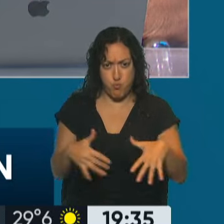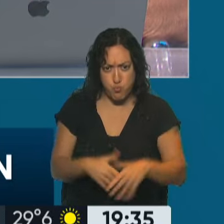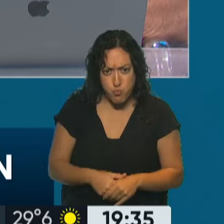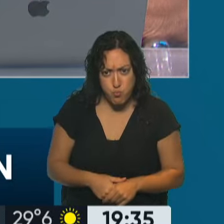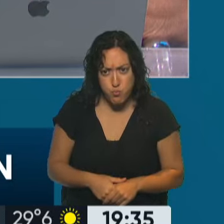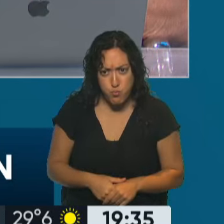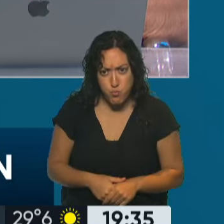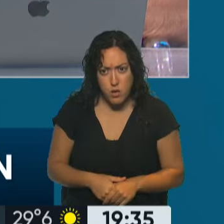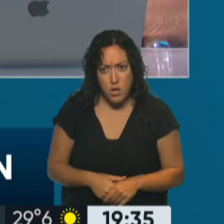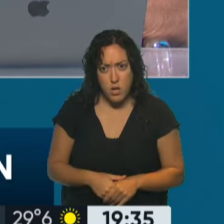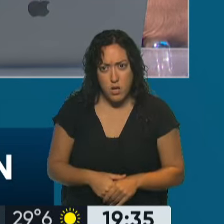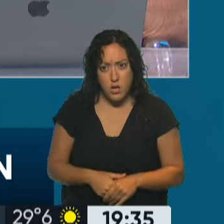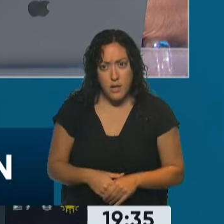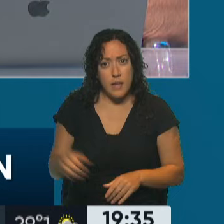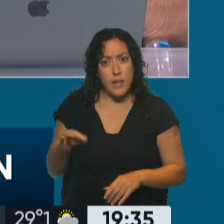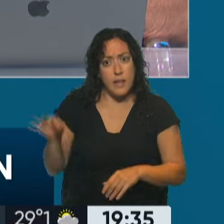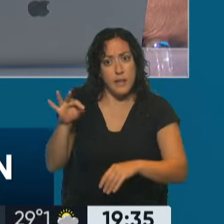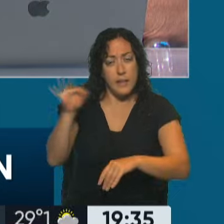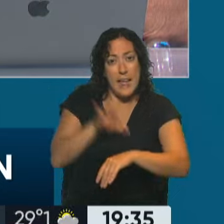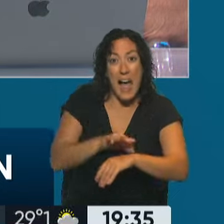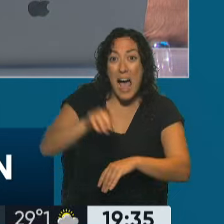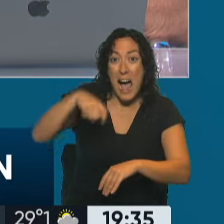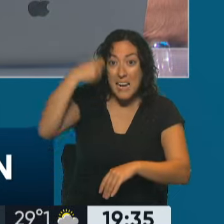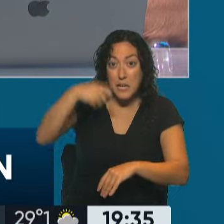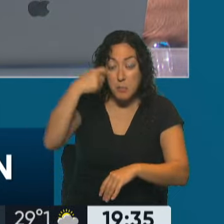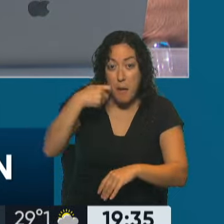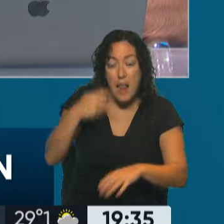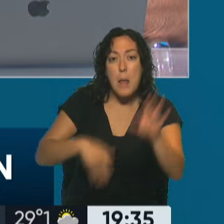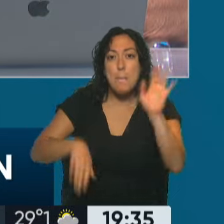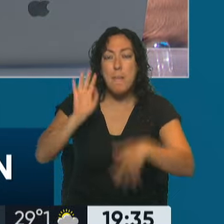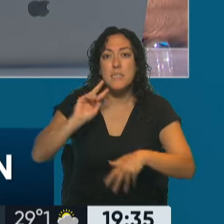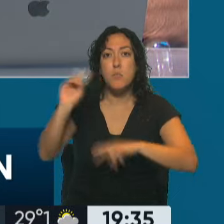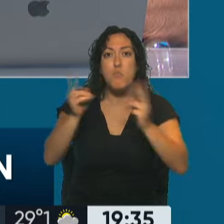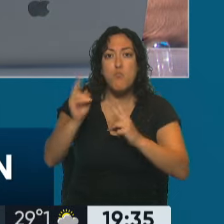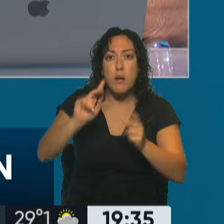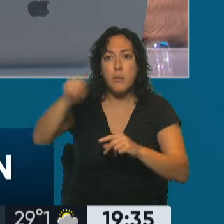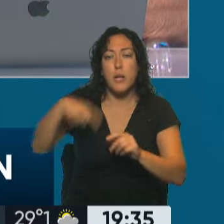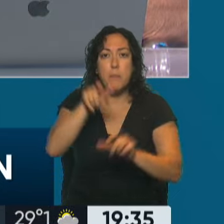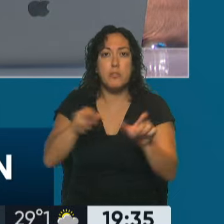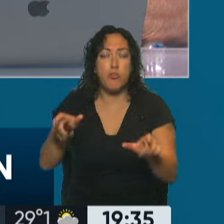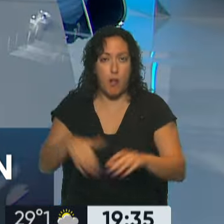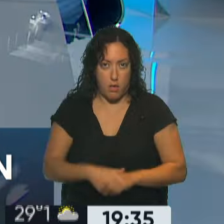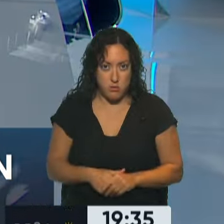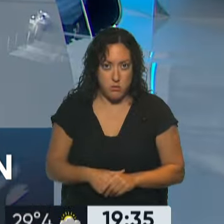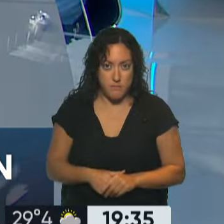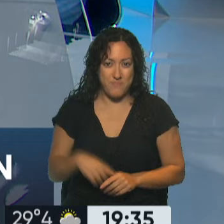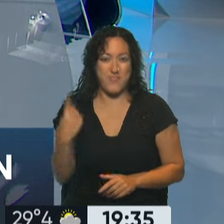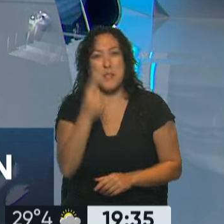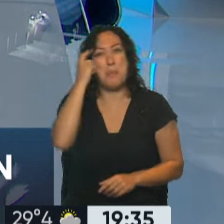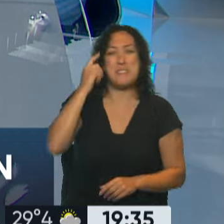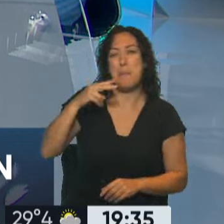de los personajes del reino animal que más muertes provoca uno pensaría que la